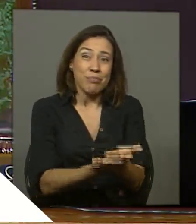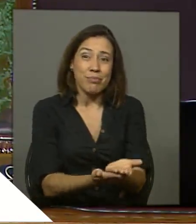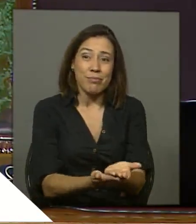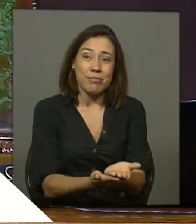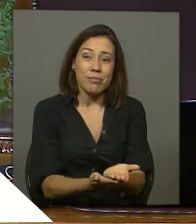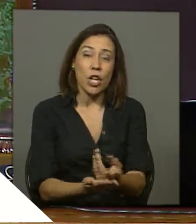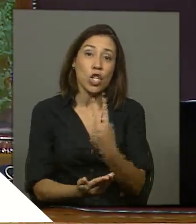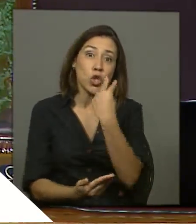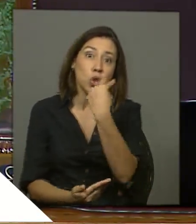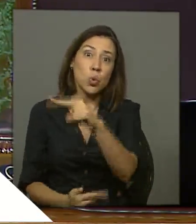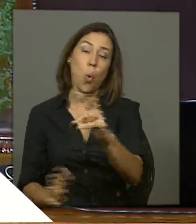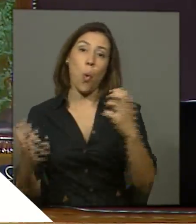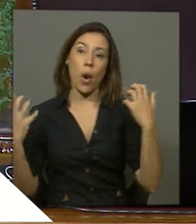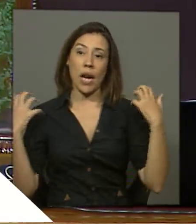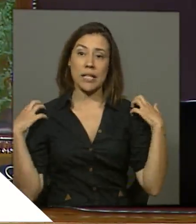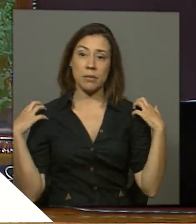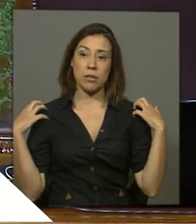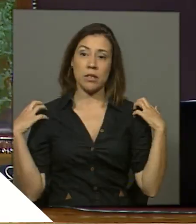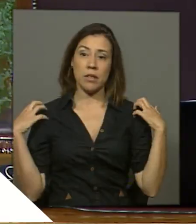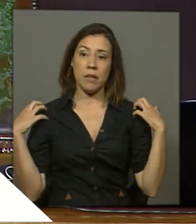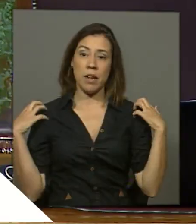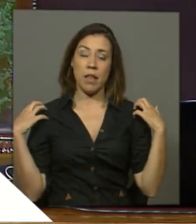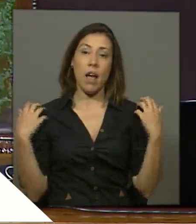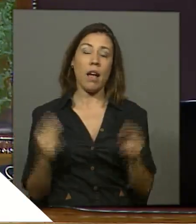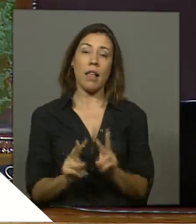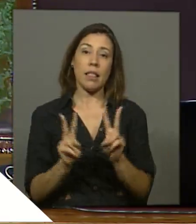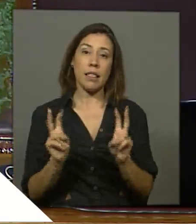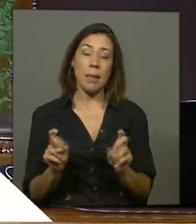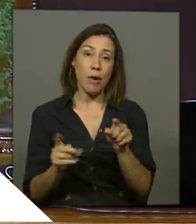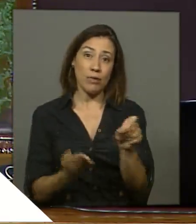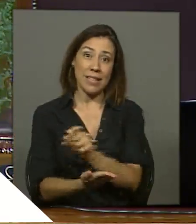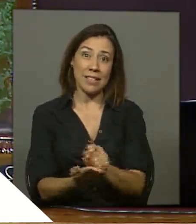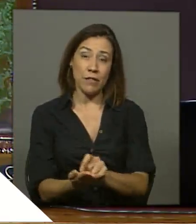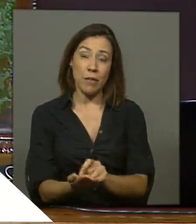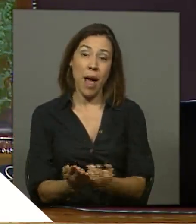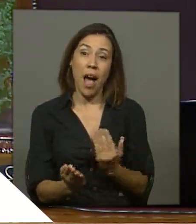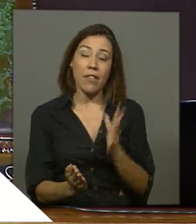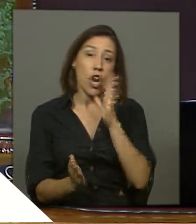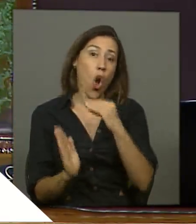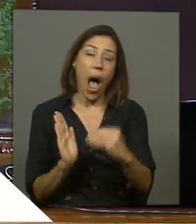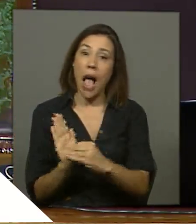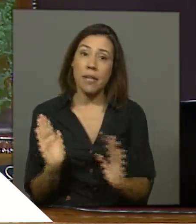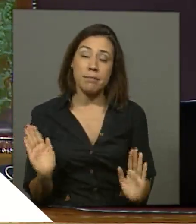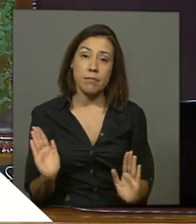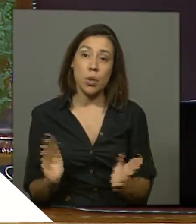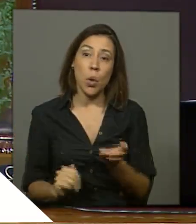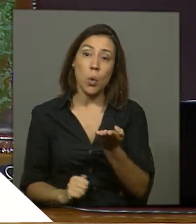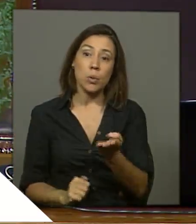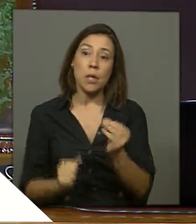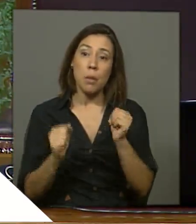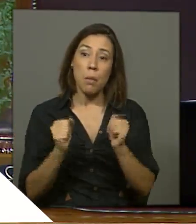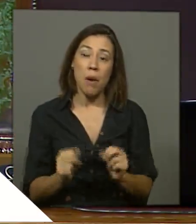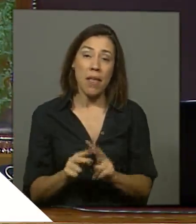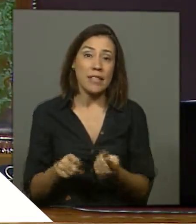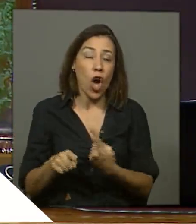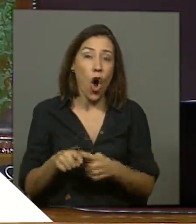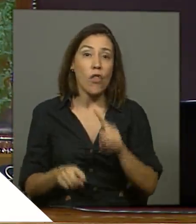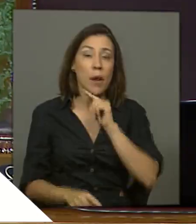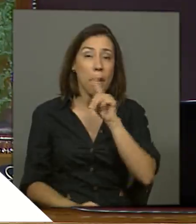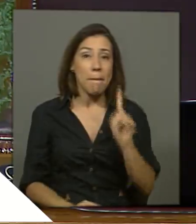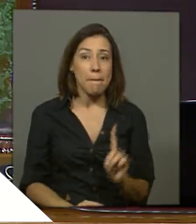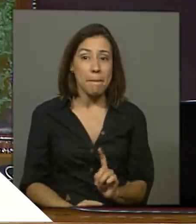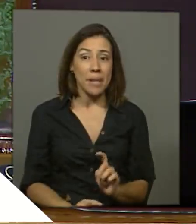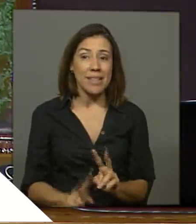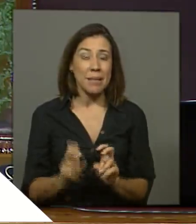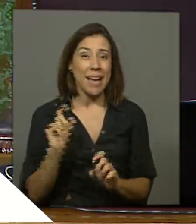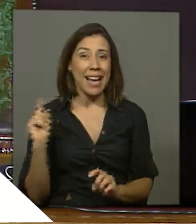es su que en los temas que usted planteó como previo no esté si usted tiene la posibilidad de hacer otra consulta respecto